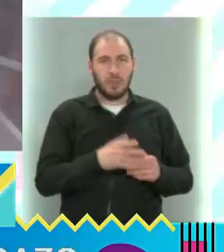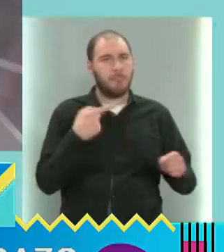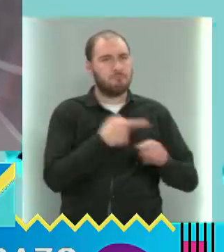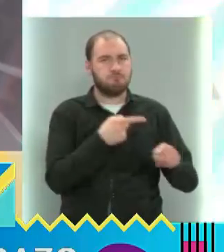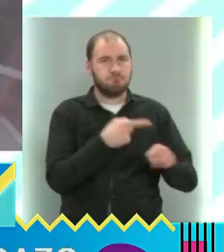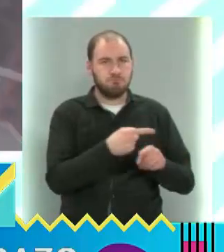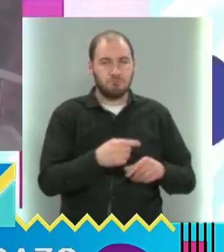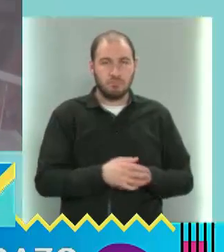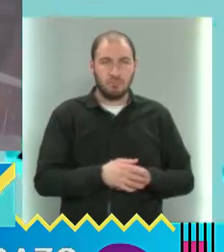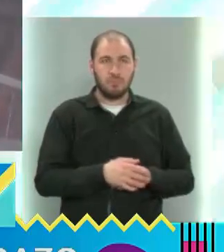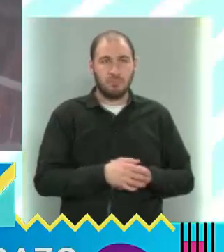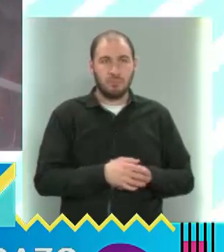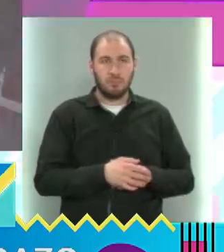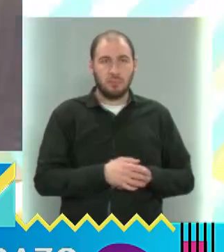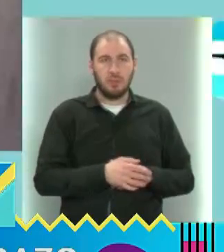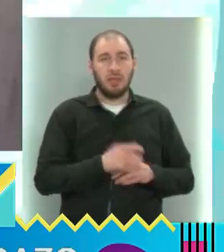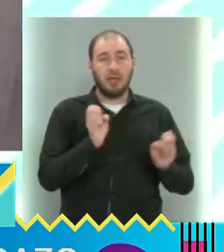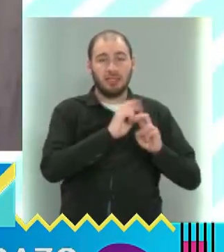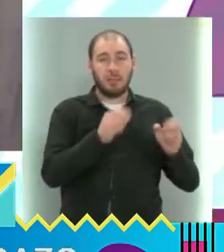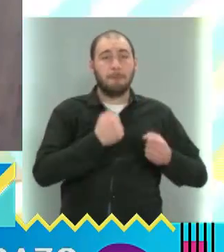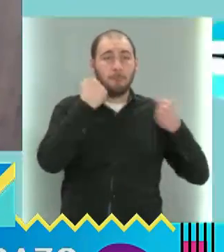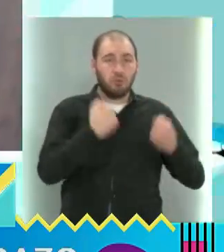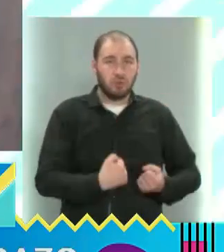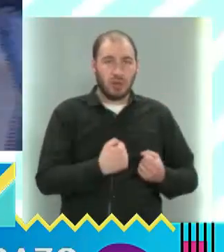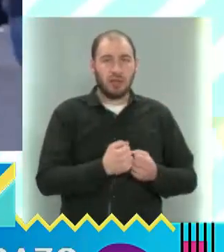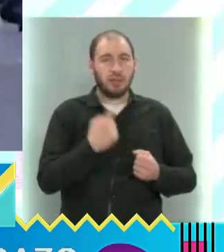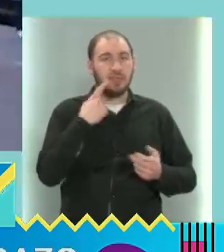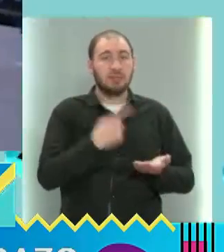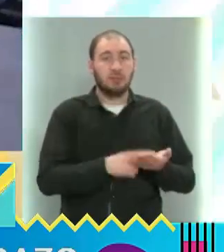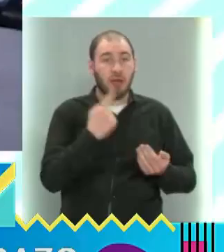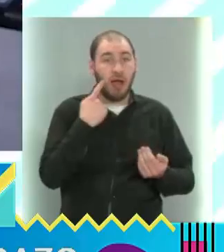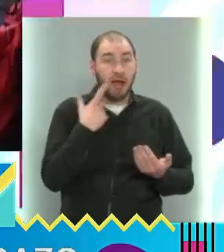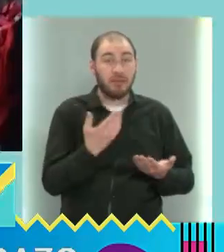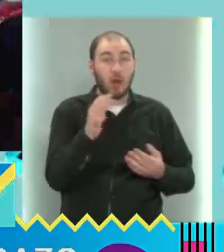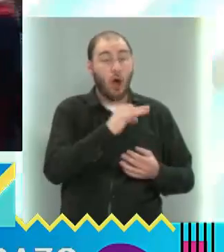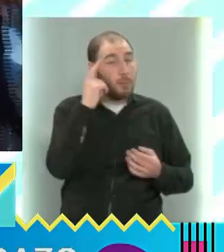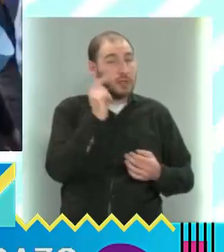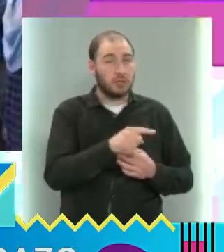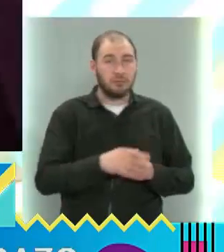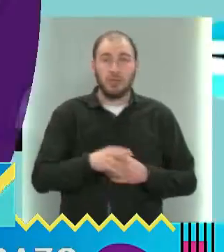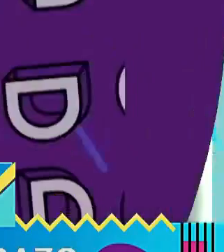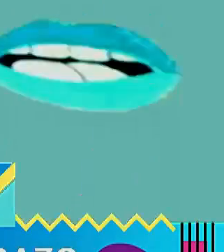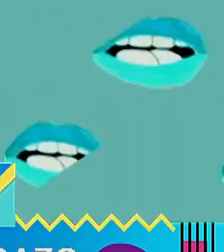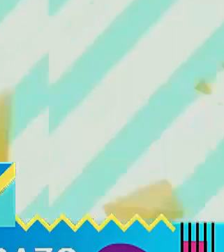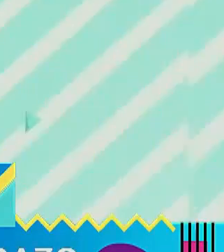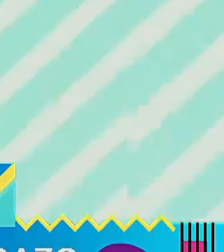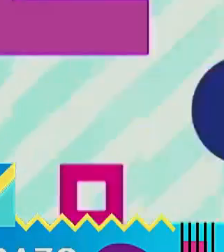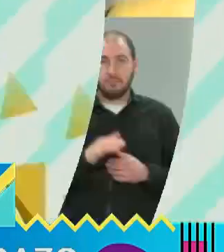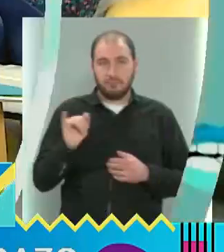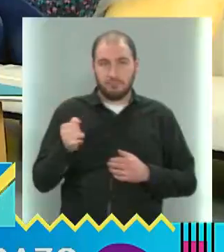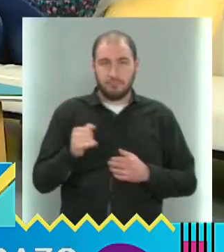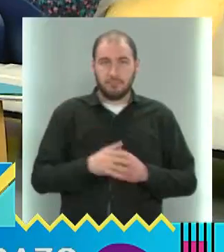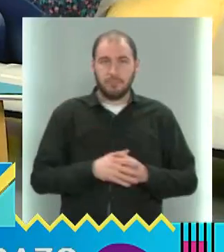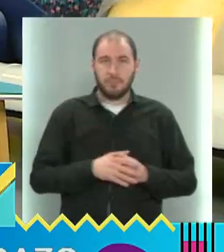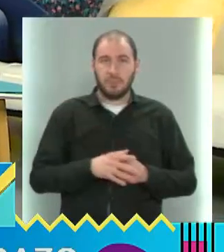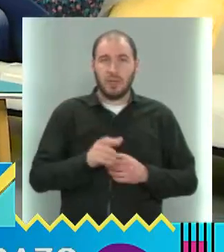exigir que acerca de estas posturas, digamos, que determinen qué piensan. Romina. Sí, yo creo que